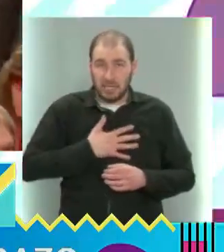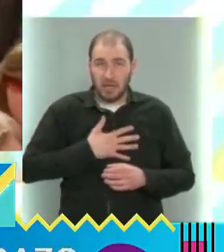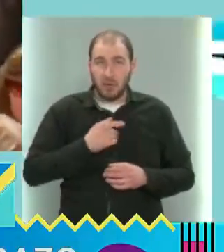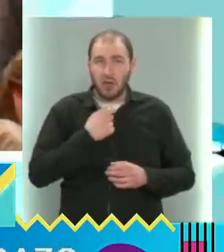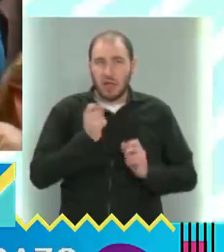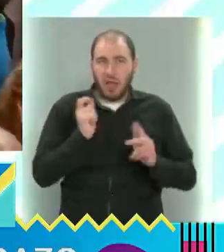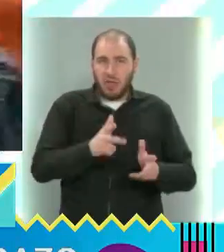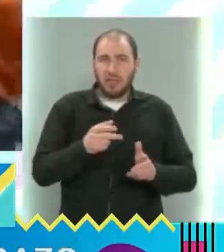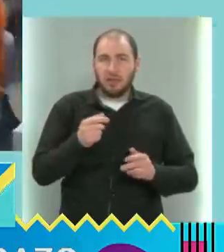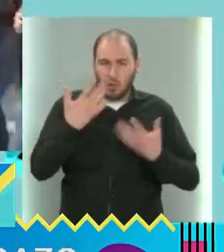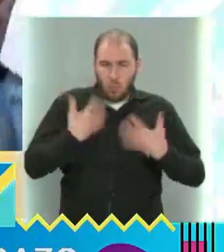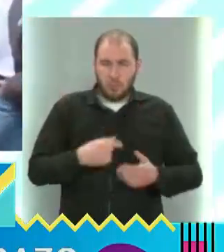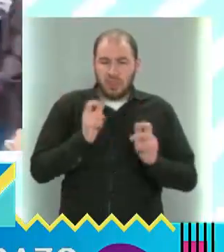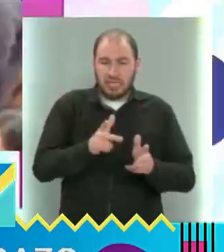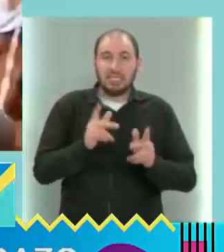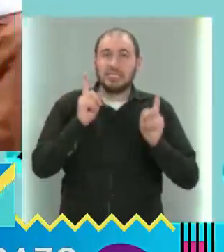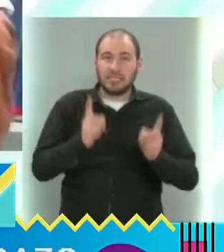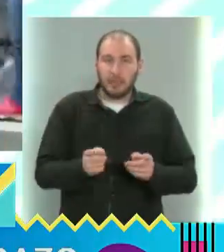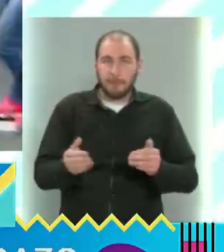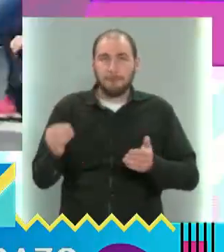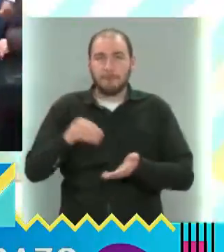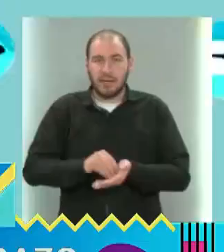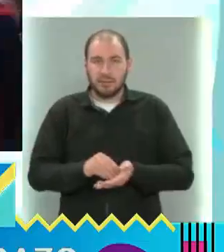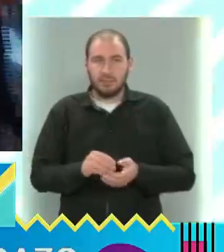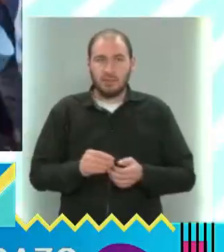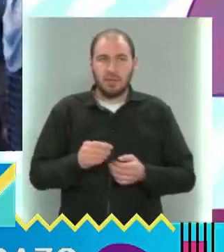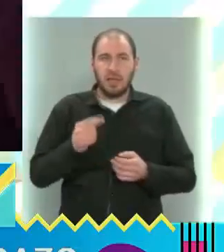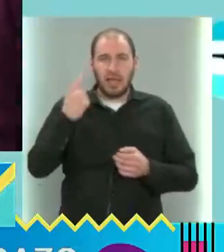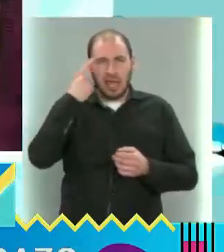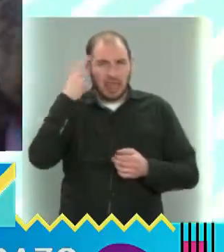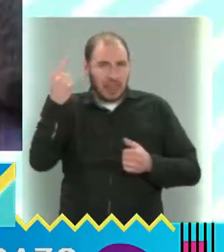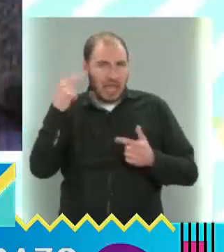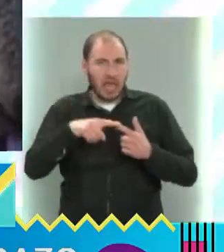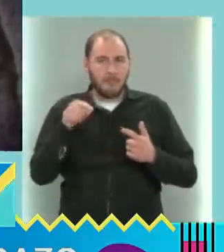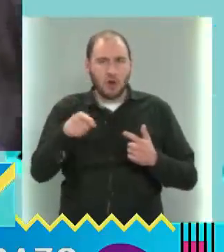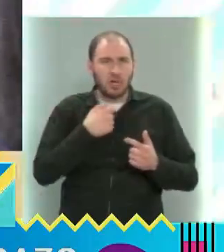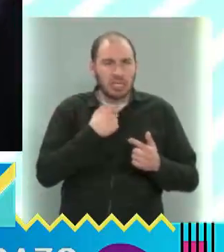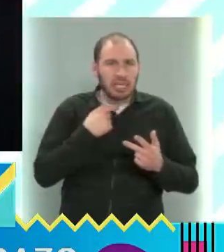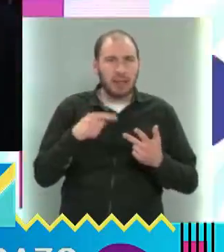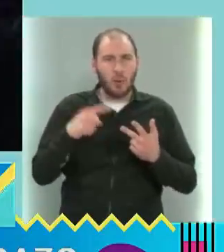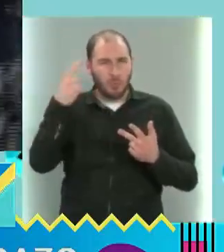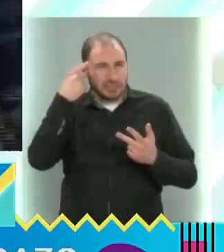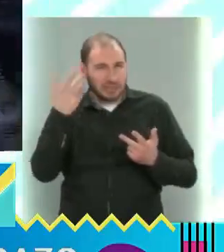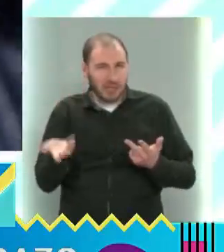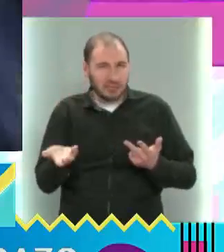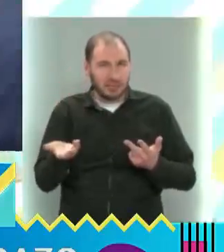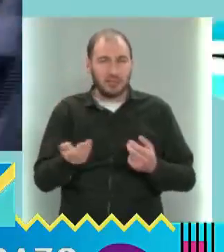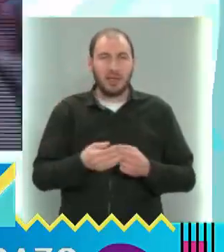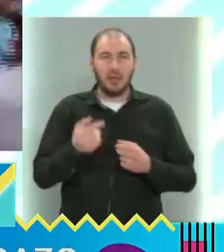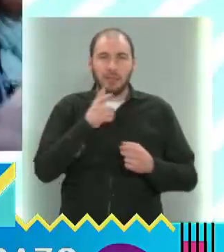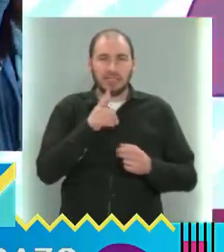querés expresar por tu cuerpo, también está acompañado por tus ideas, por lo que vos querés, por lo que pensás. Sí, creo